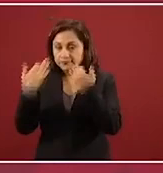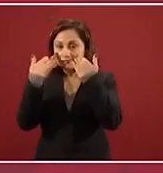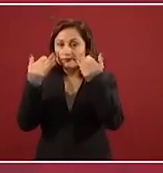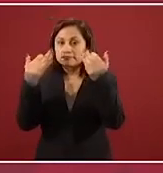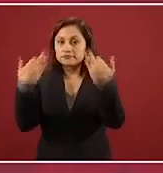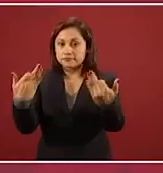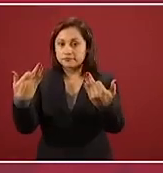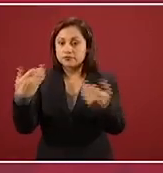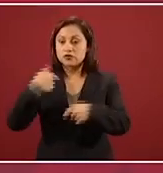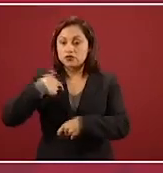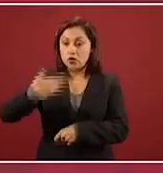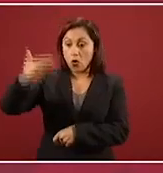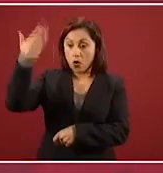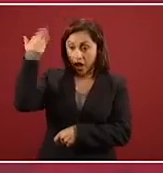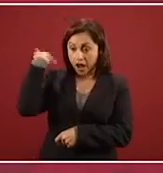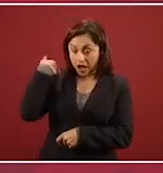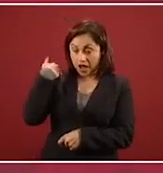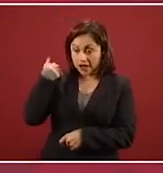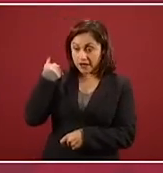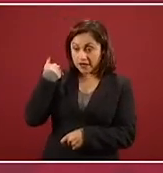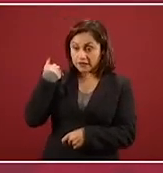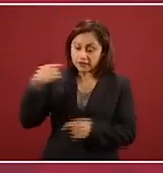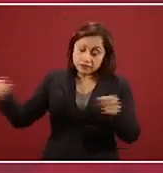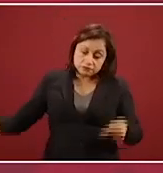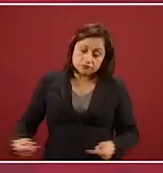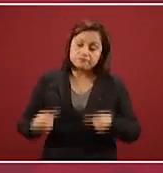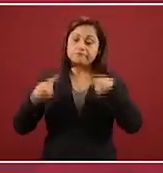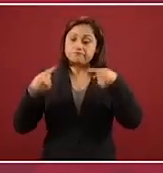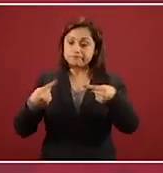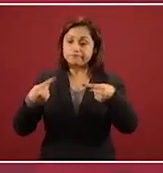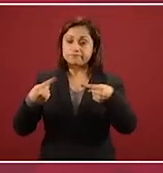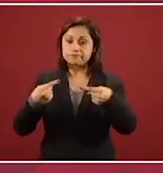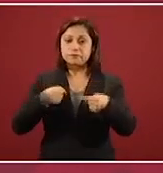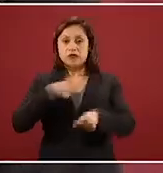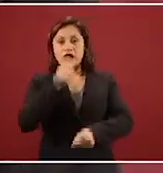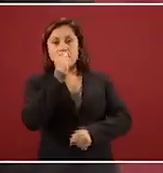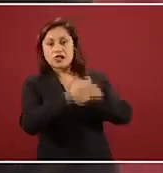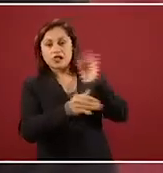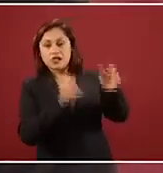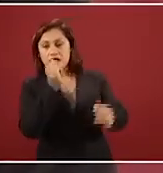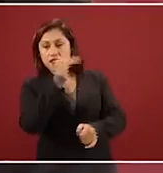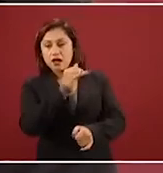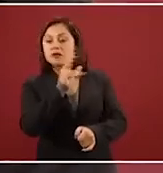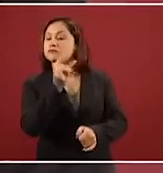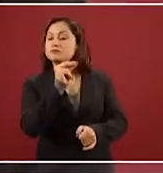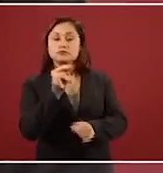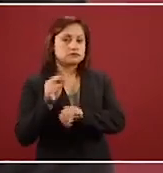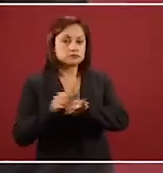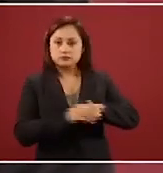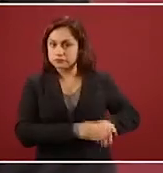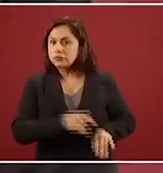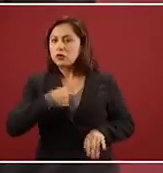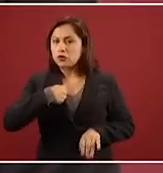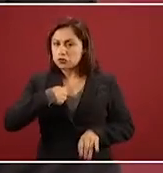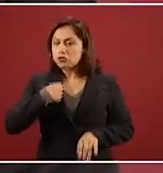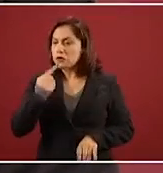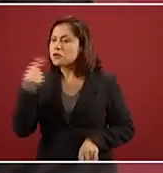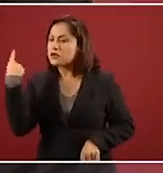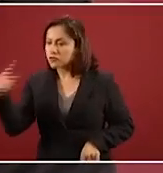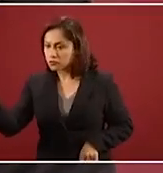tiempo y presenté denuncias, pero siempre probé,